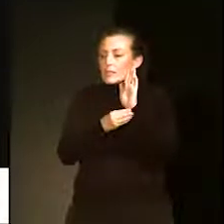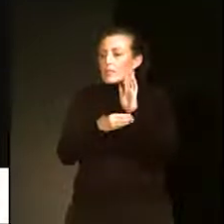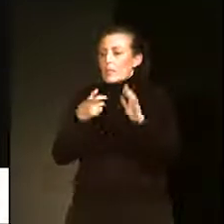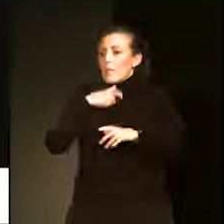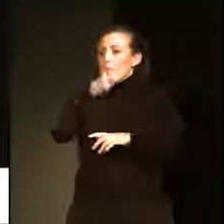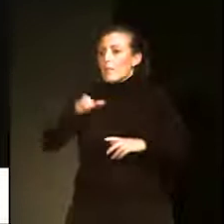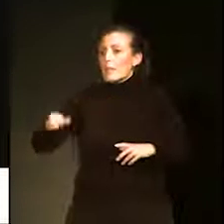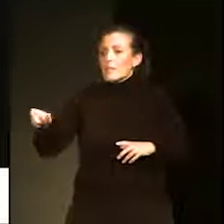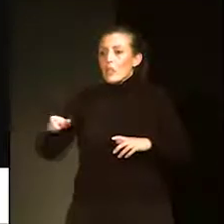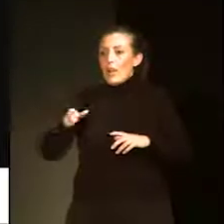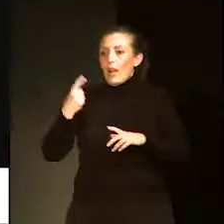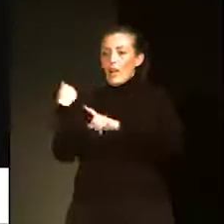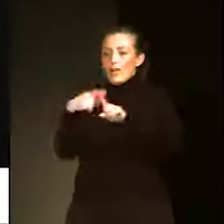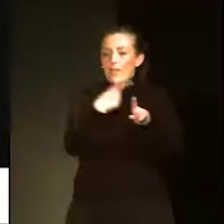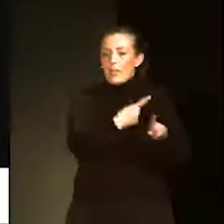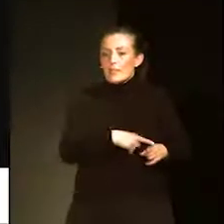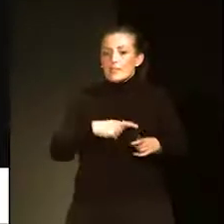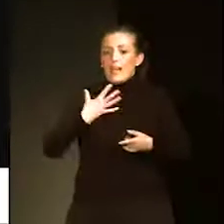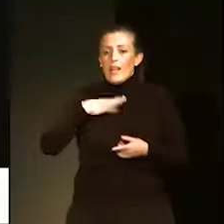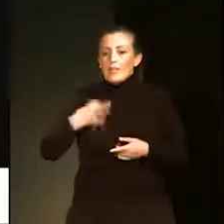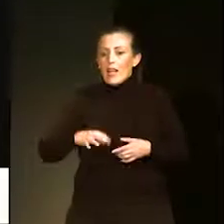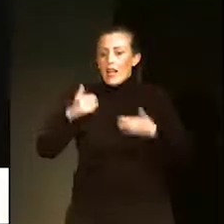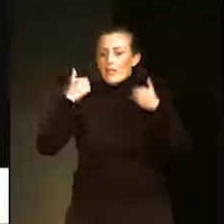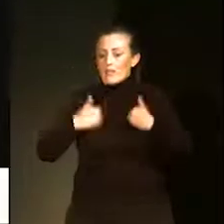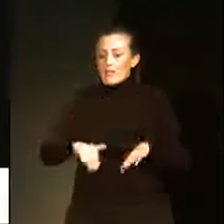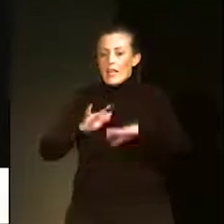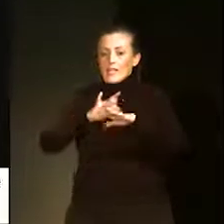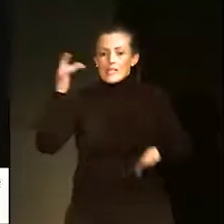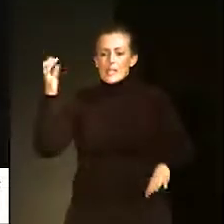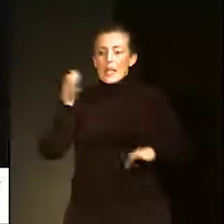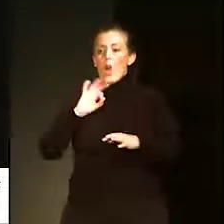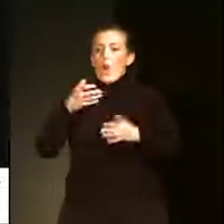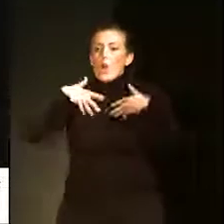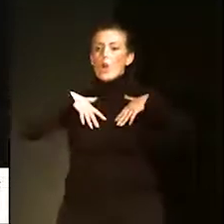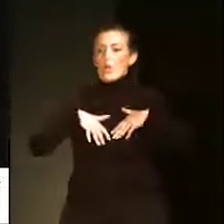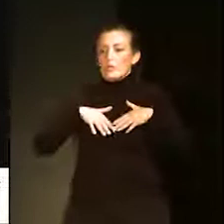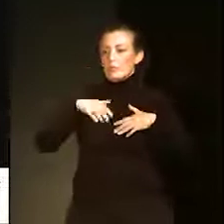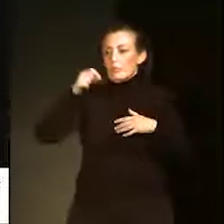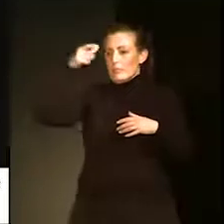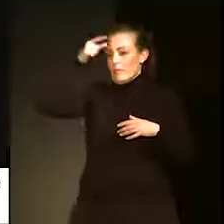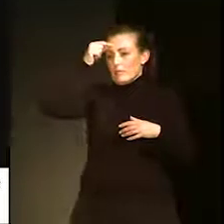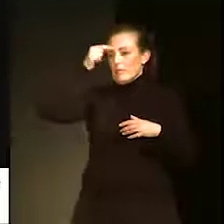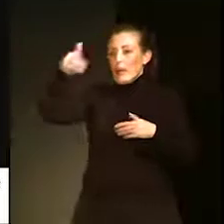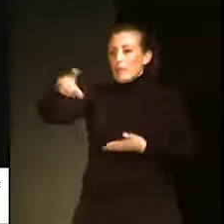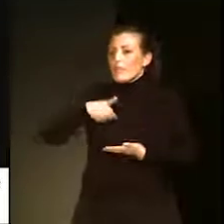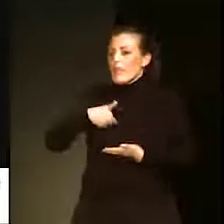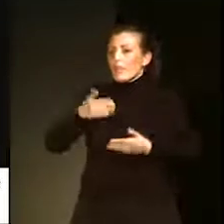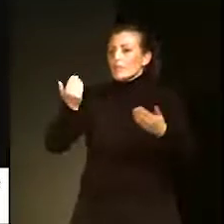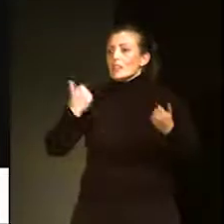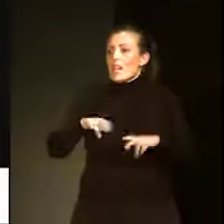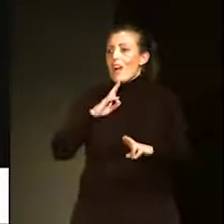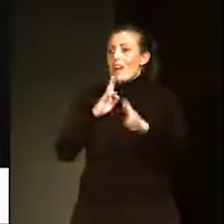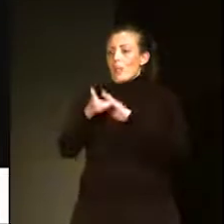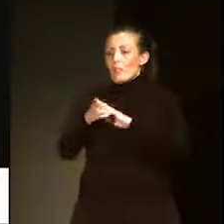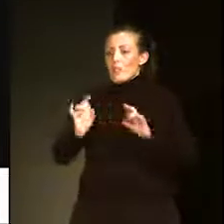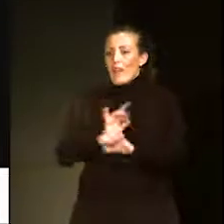las personas que con distintas capacidades físicas, sensoriales o cognitivas nos habían pedido que diéramos